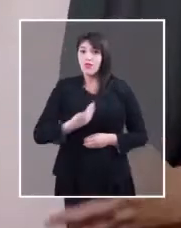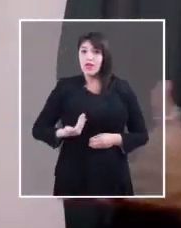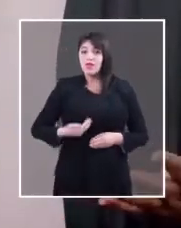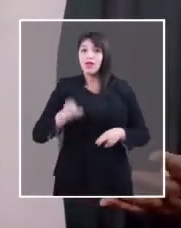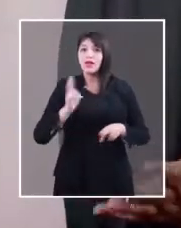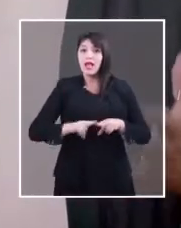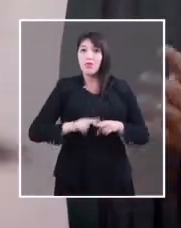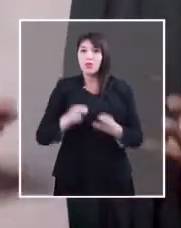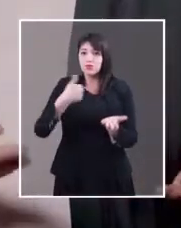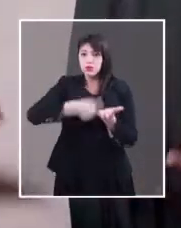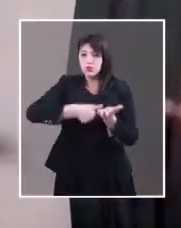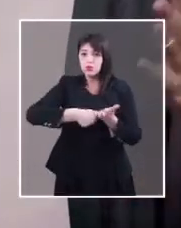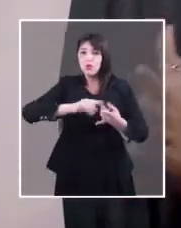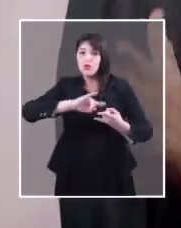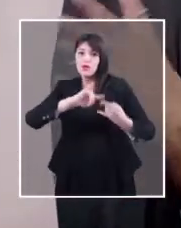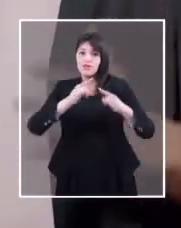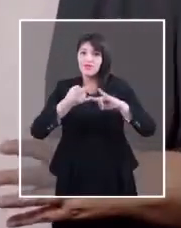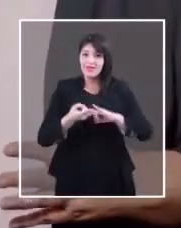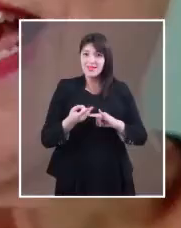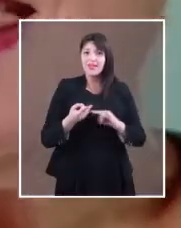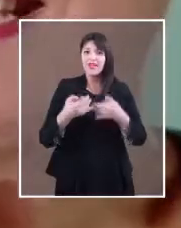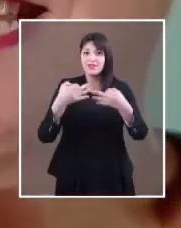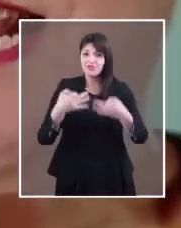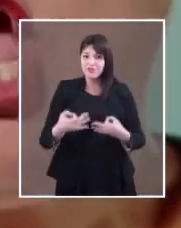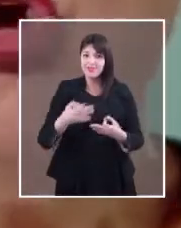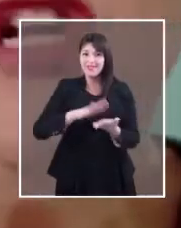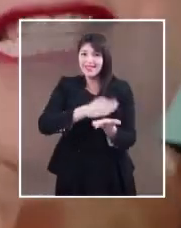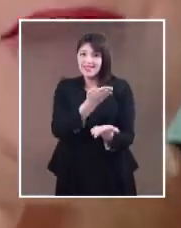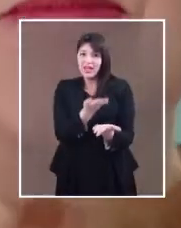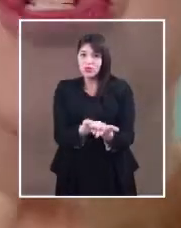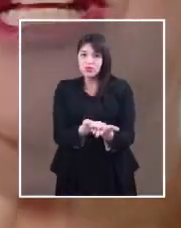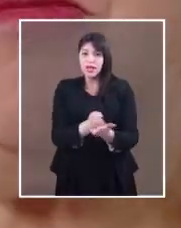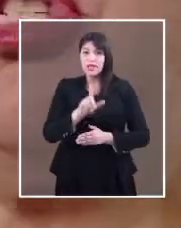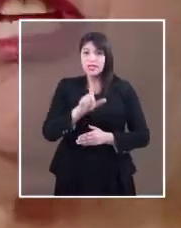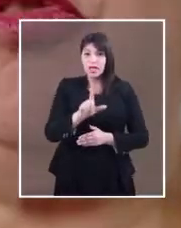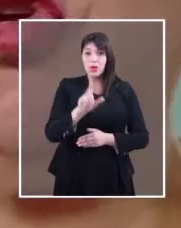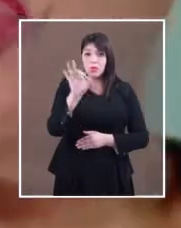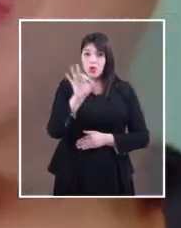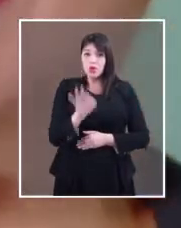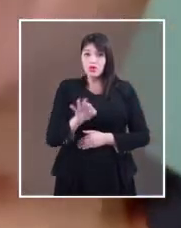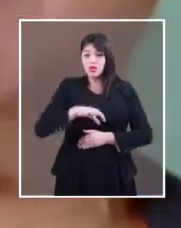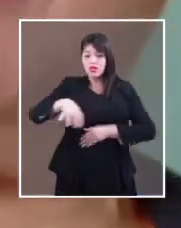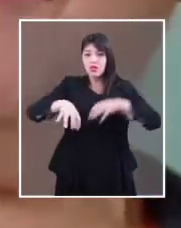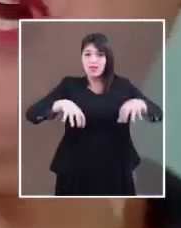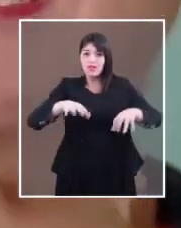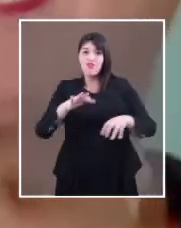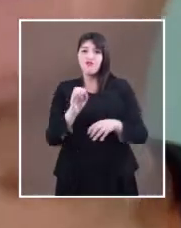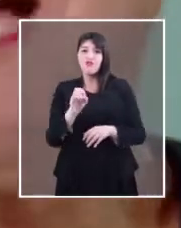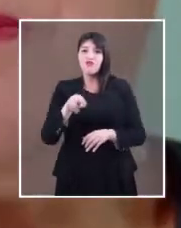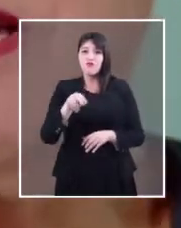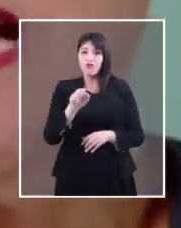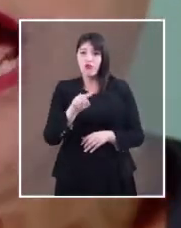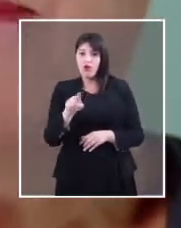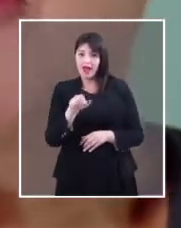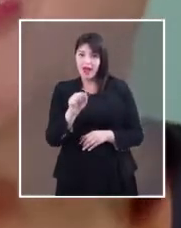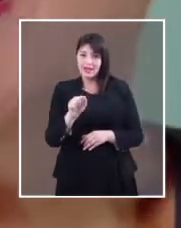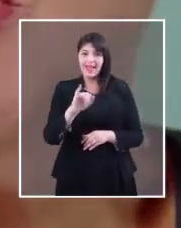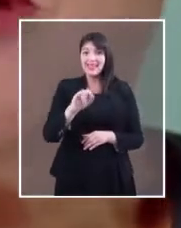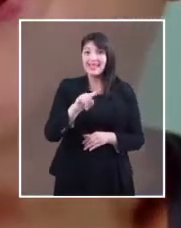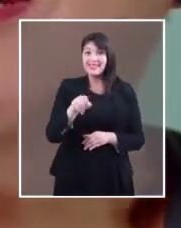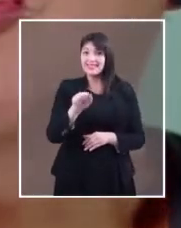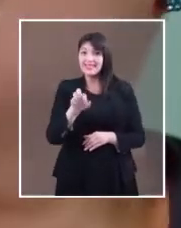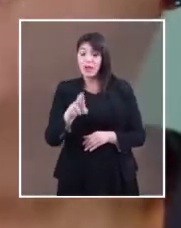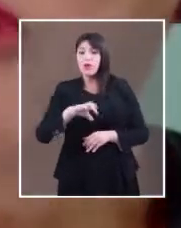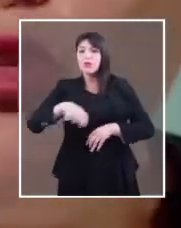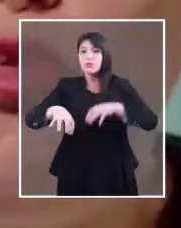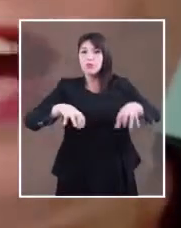gobierno crearemos un seguro universal de salud. Es decir, con ese mismo 7% que hoy se divide entre FONASA y las ISAPRES, vamos a